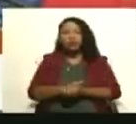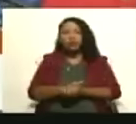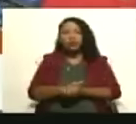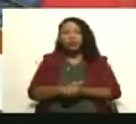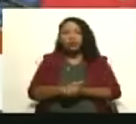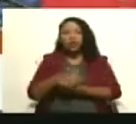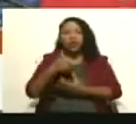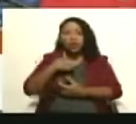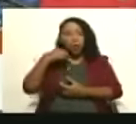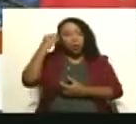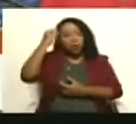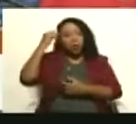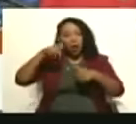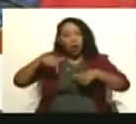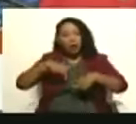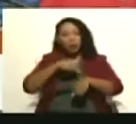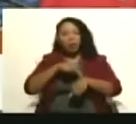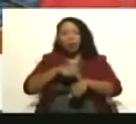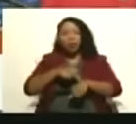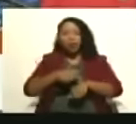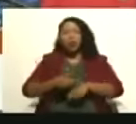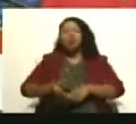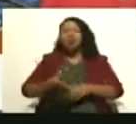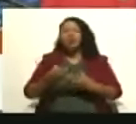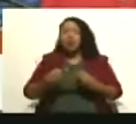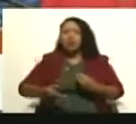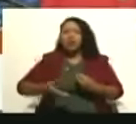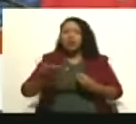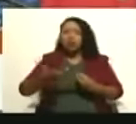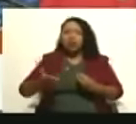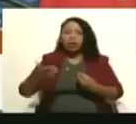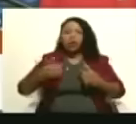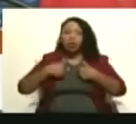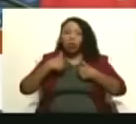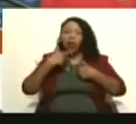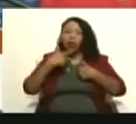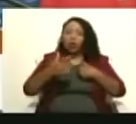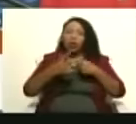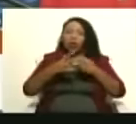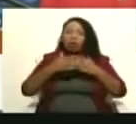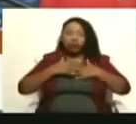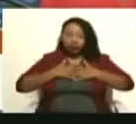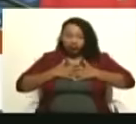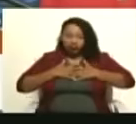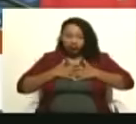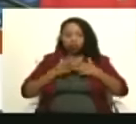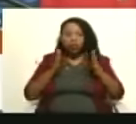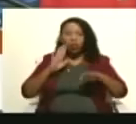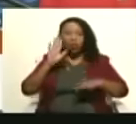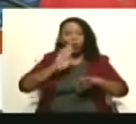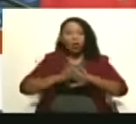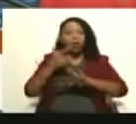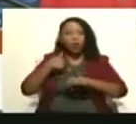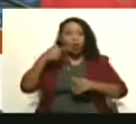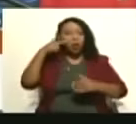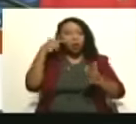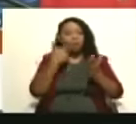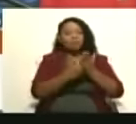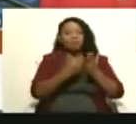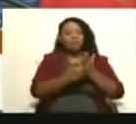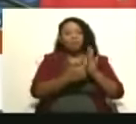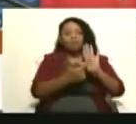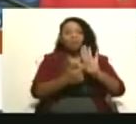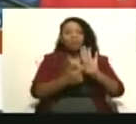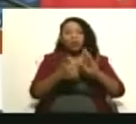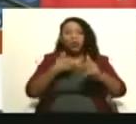Yo creo que es un momento hermoso, de verdad, lo digo con todo mi corazón porque lo he visto. Nos hemos